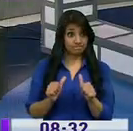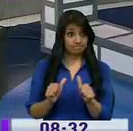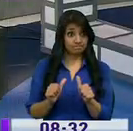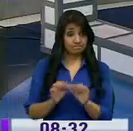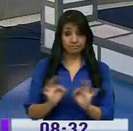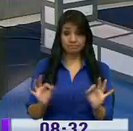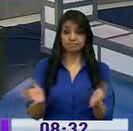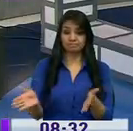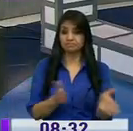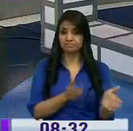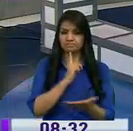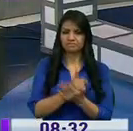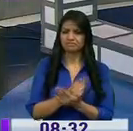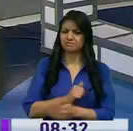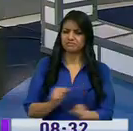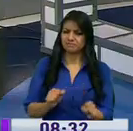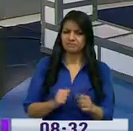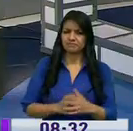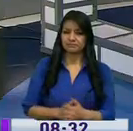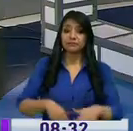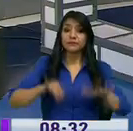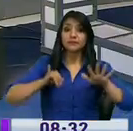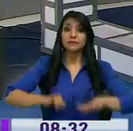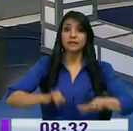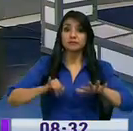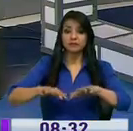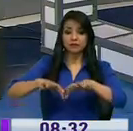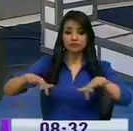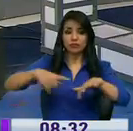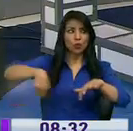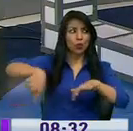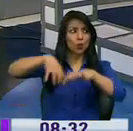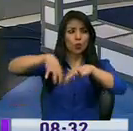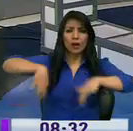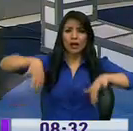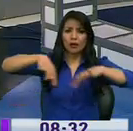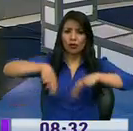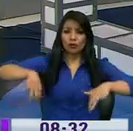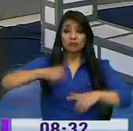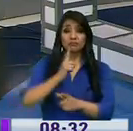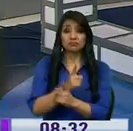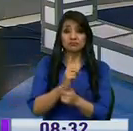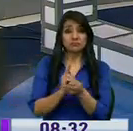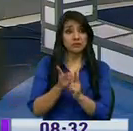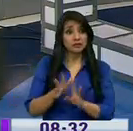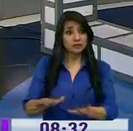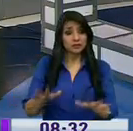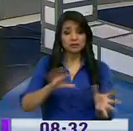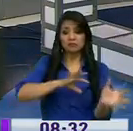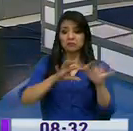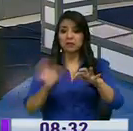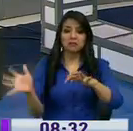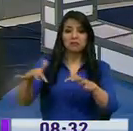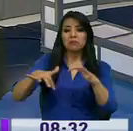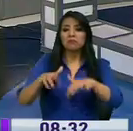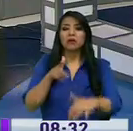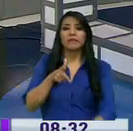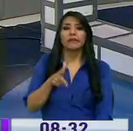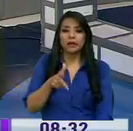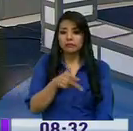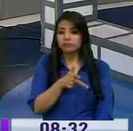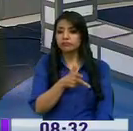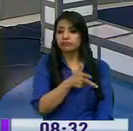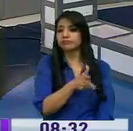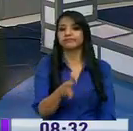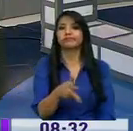Qué increíble, ¿no? Qué terrible, ¿no? Imagínate 6 meses para que esté ese hueco ahí, por eso los vecinos, me imagino, han colocado lo que han podido para que no se caigan